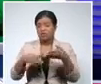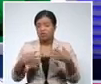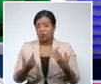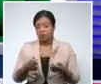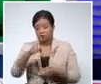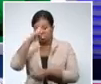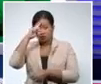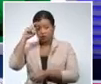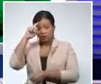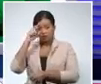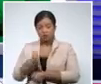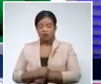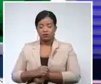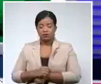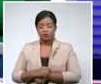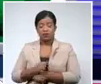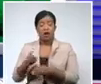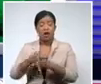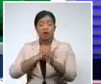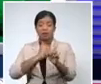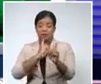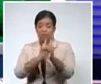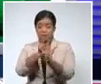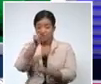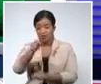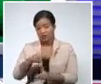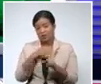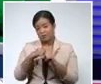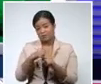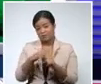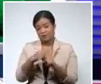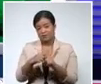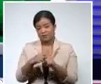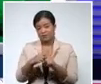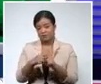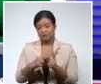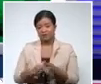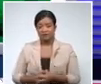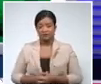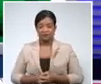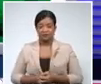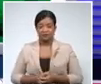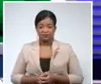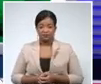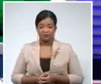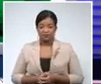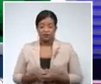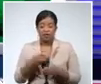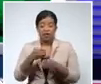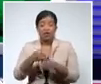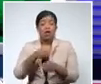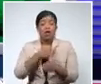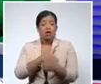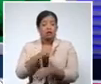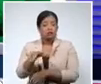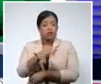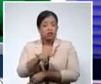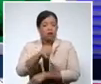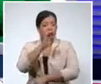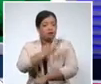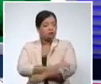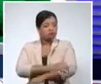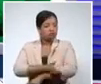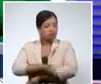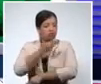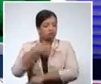Espíritus, contacto de un caso positivo ya diagnosticado, con antecedentes también de hipertensión arterial,